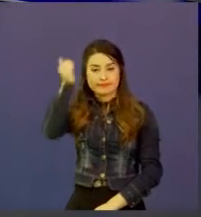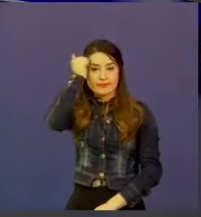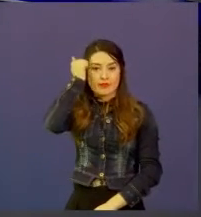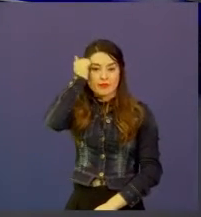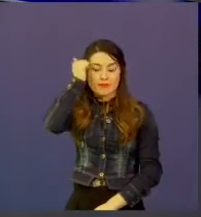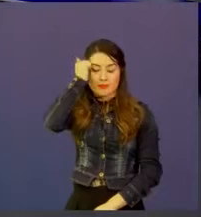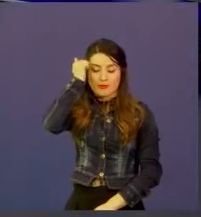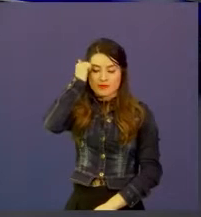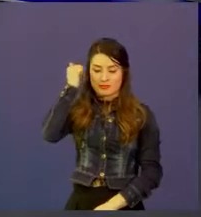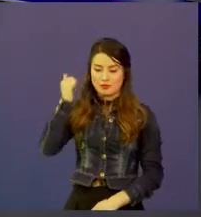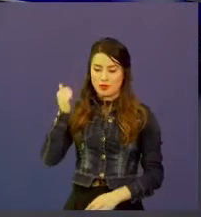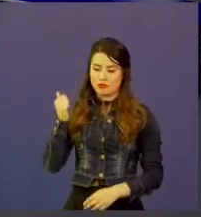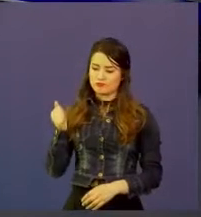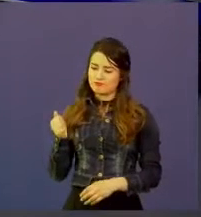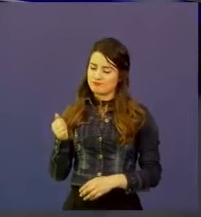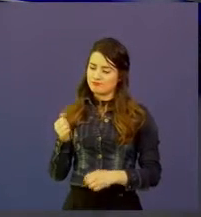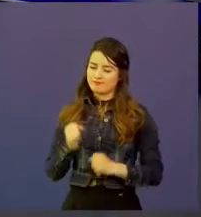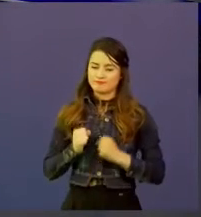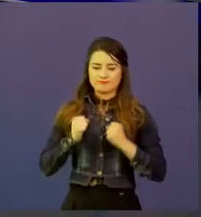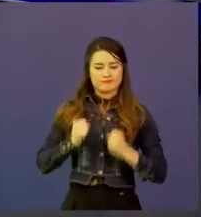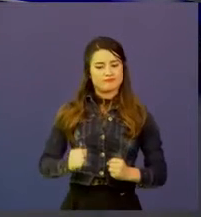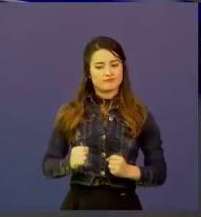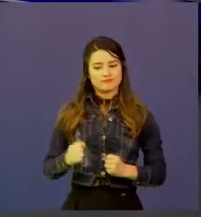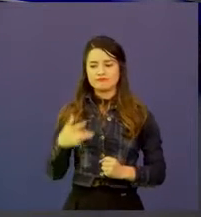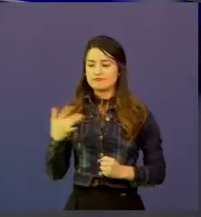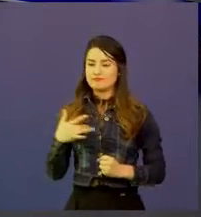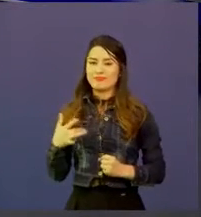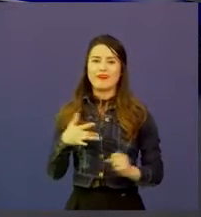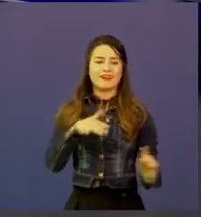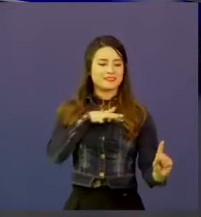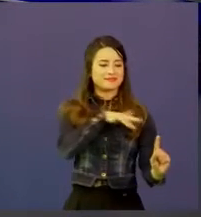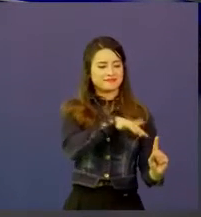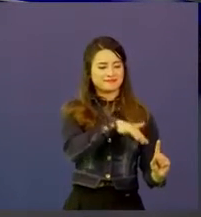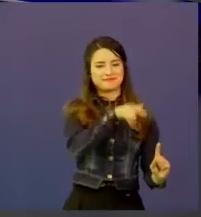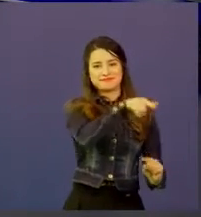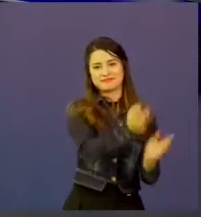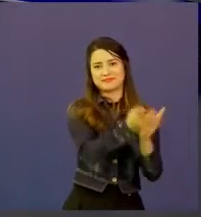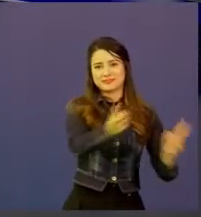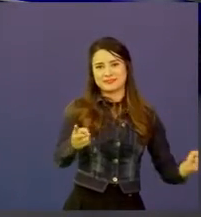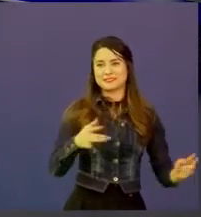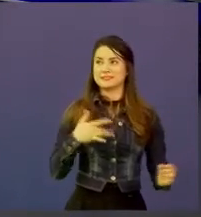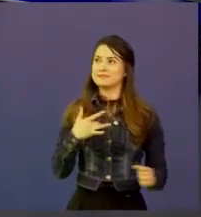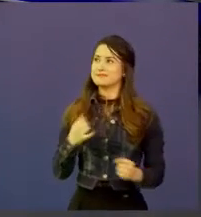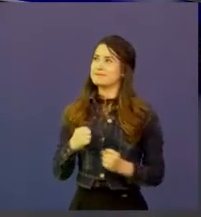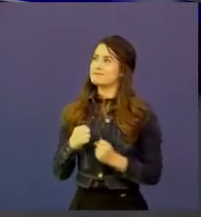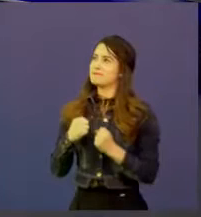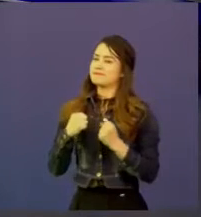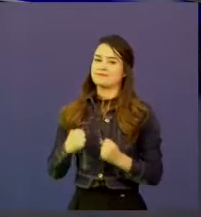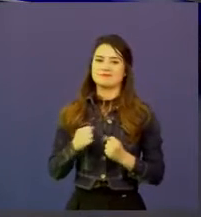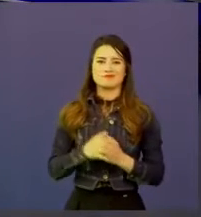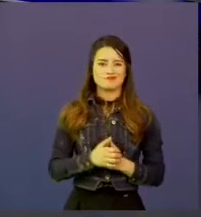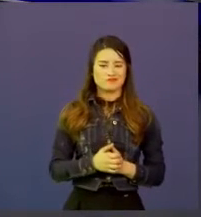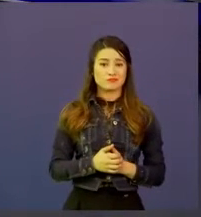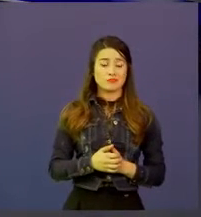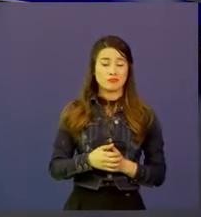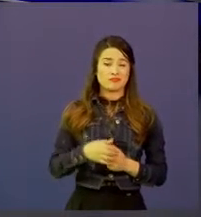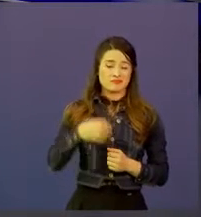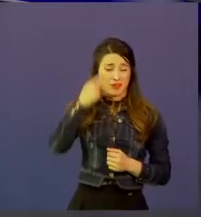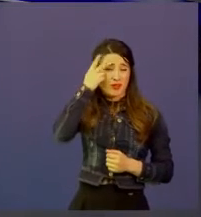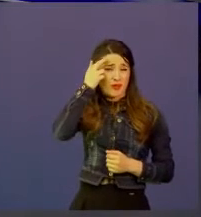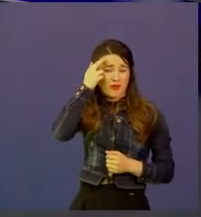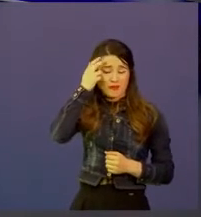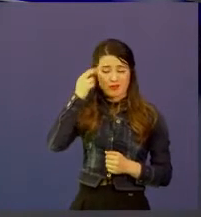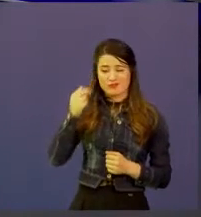inspirador, creo que estamos de acuerdo en que ese es el papel real del docente, que la tecnología jamás lo va a reemplazar, porque hay tareas